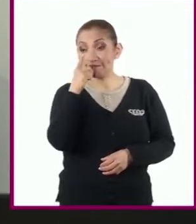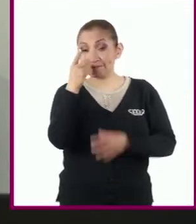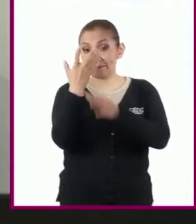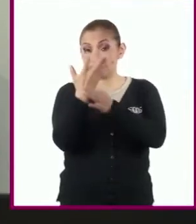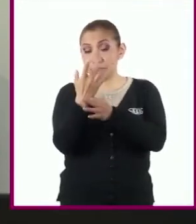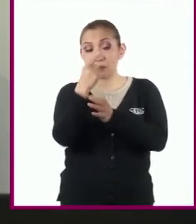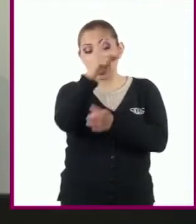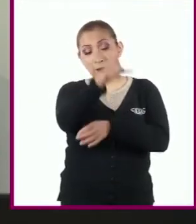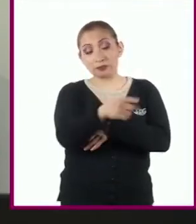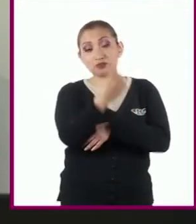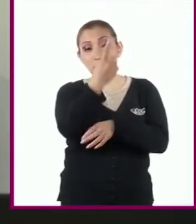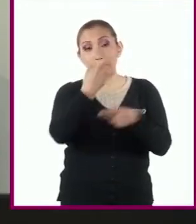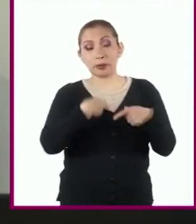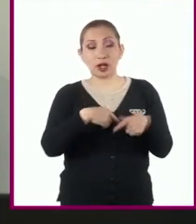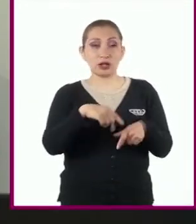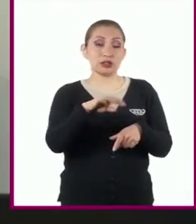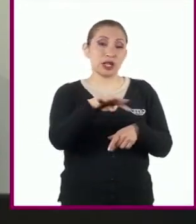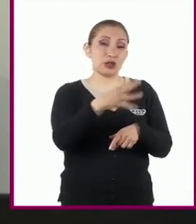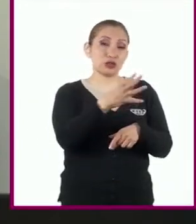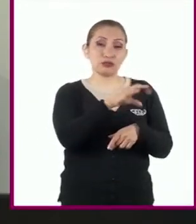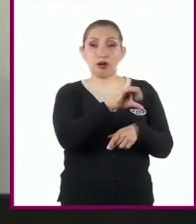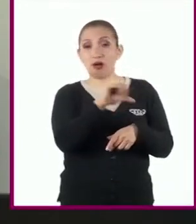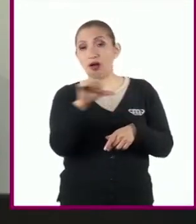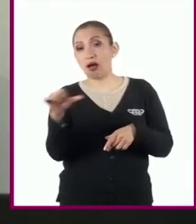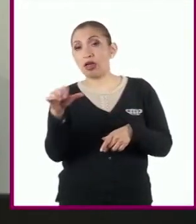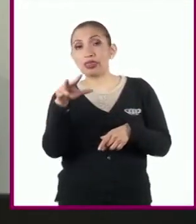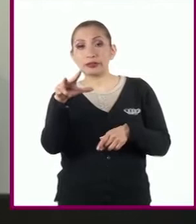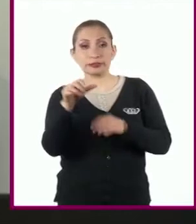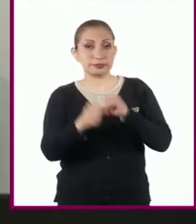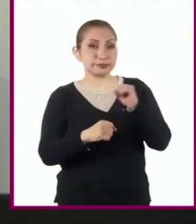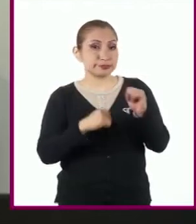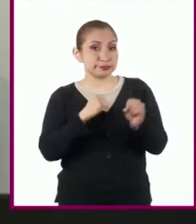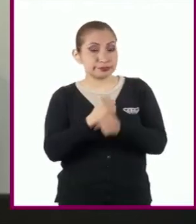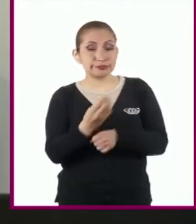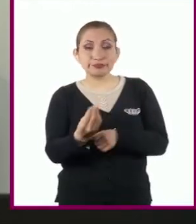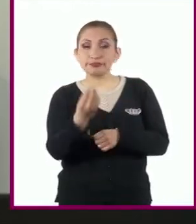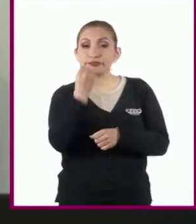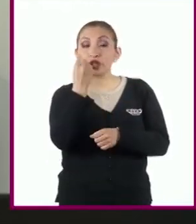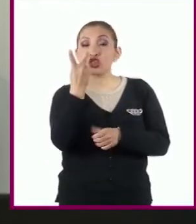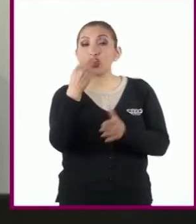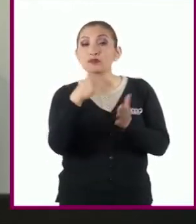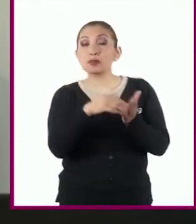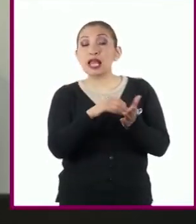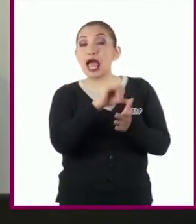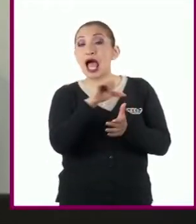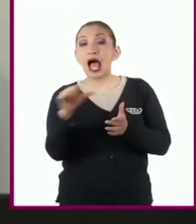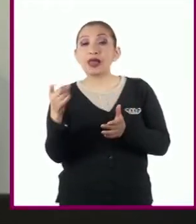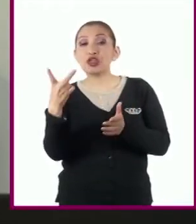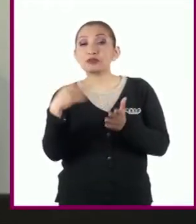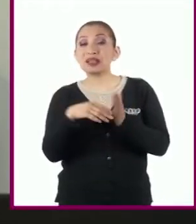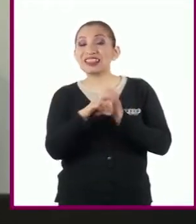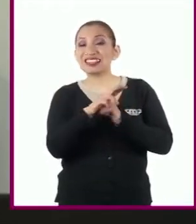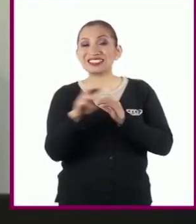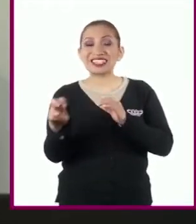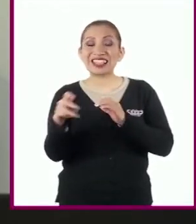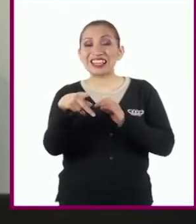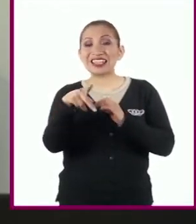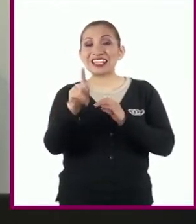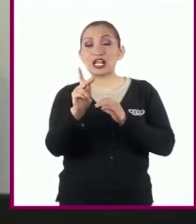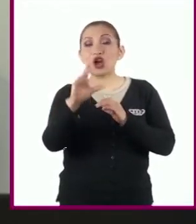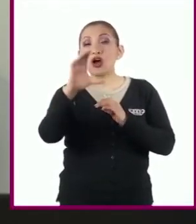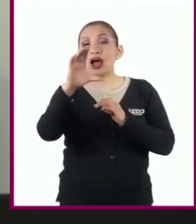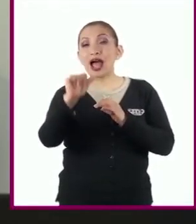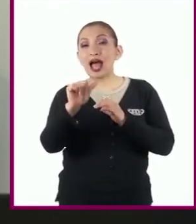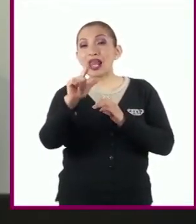para una persona entre los 14 y 18 años consumir 2.000 a 2.300